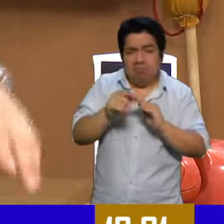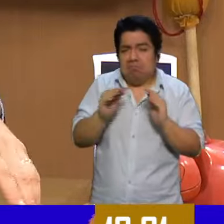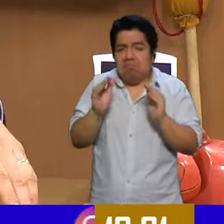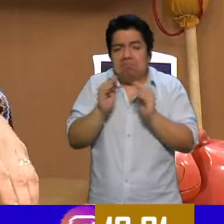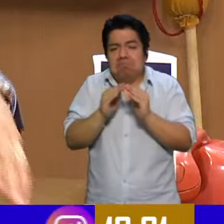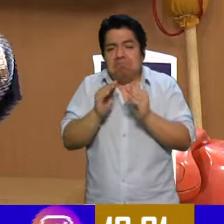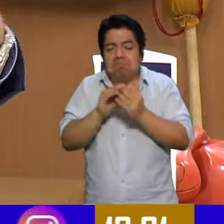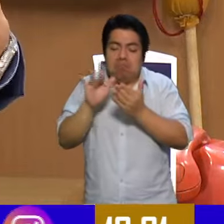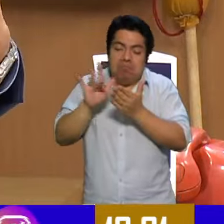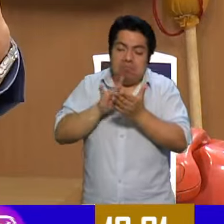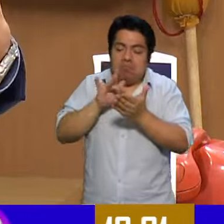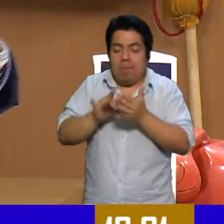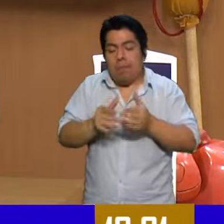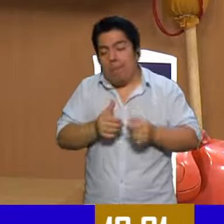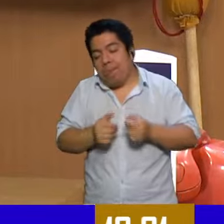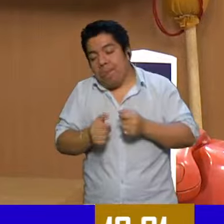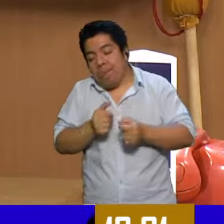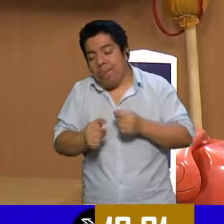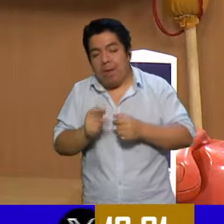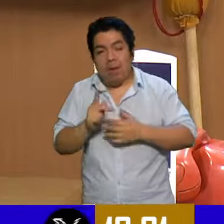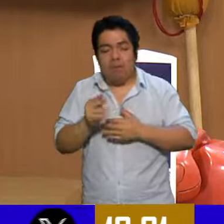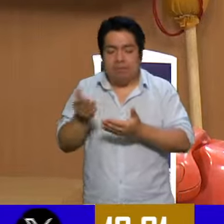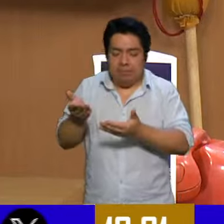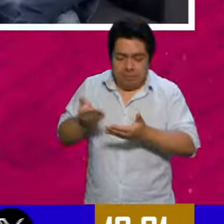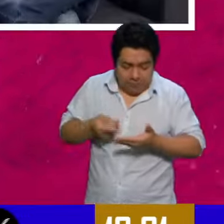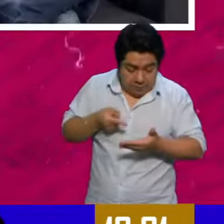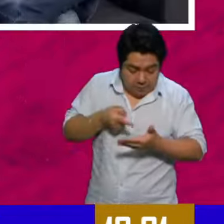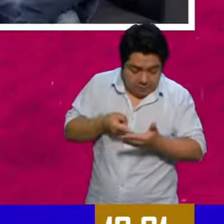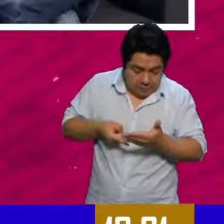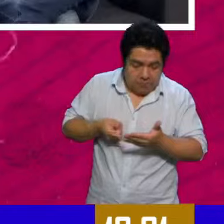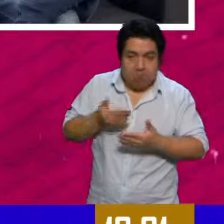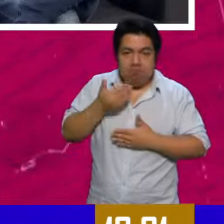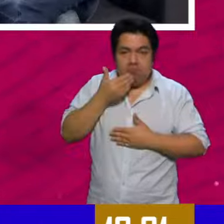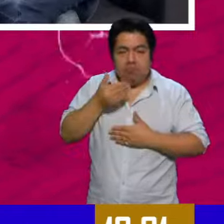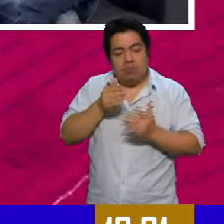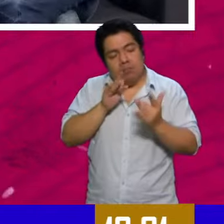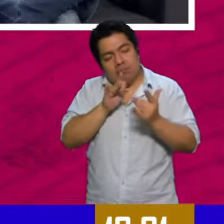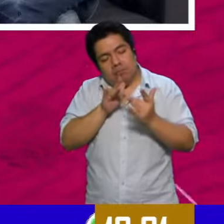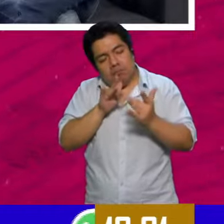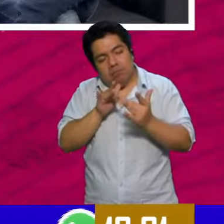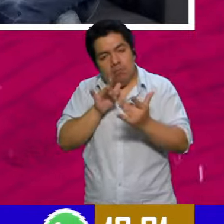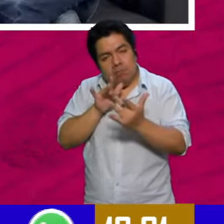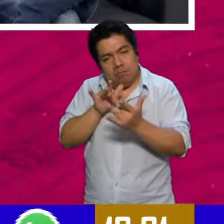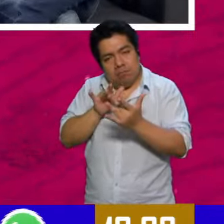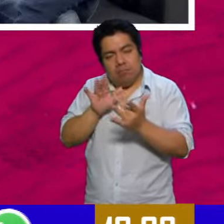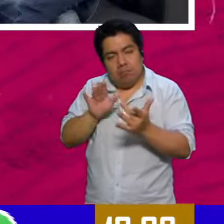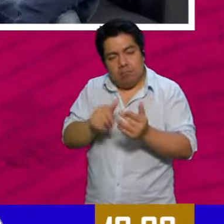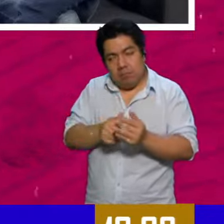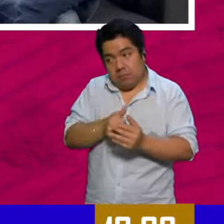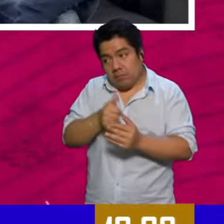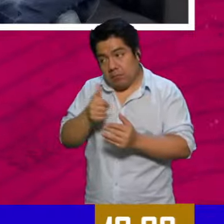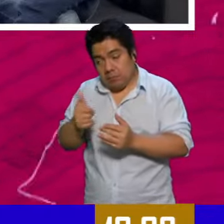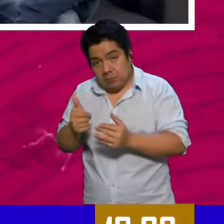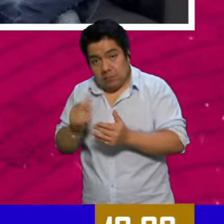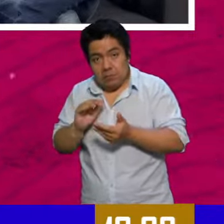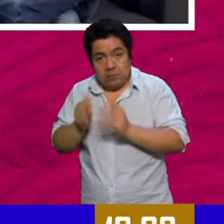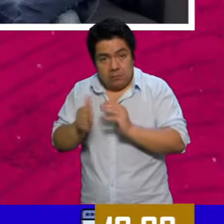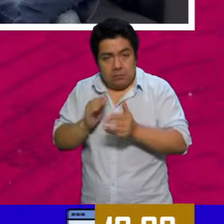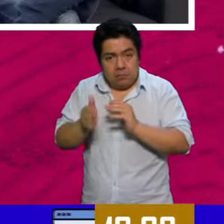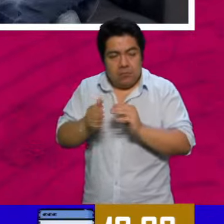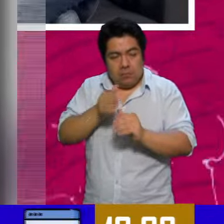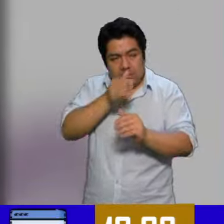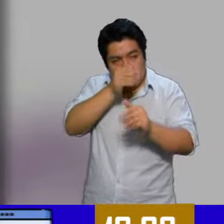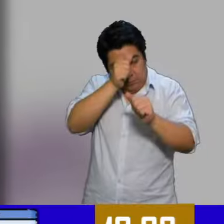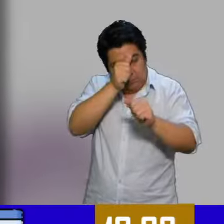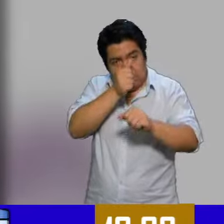lo mandas y la PRODECON recibe y a partir de ahí ya hay contacto. Ya hay un contacto directo. Esa puede ser una. Pero otro también son acuerdos